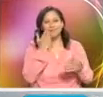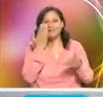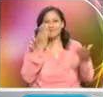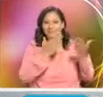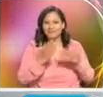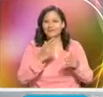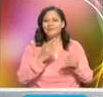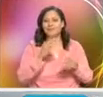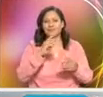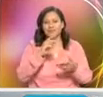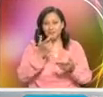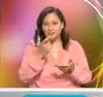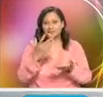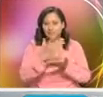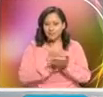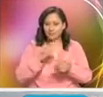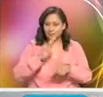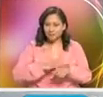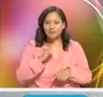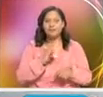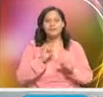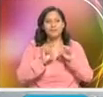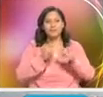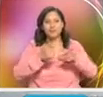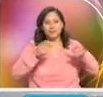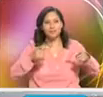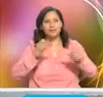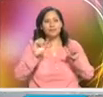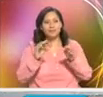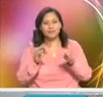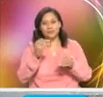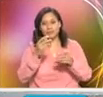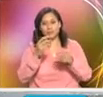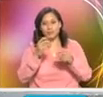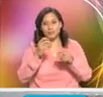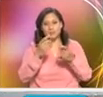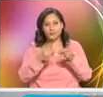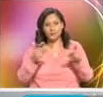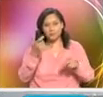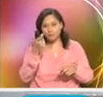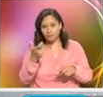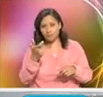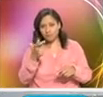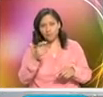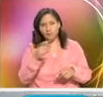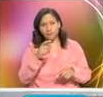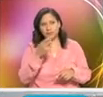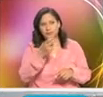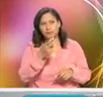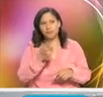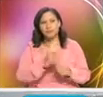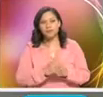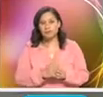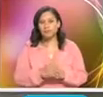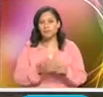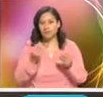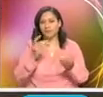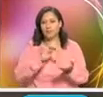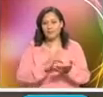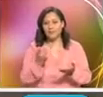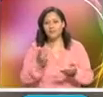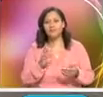esto empiece a producir más y esto crezca, ¿no? Y la Secretaría de Desarrollo Económico pues se pinta sola para eso, ¿no? Muchas